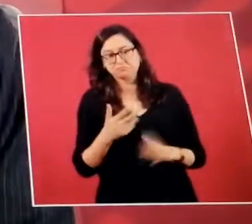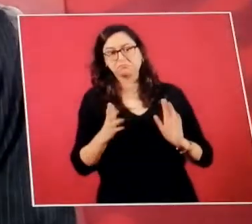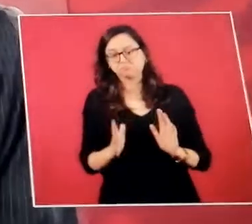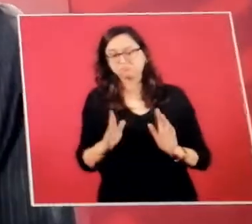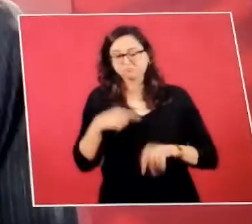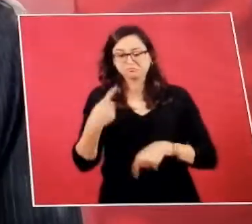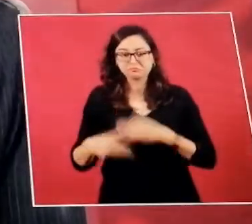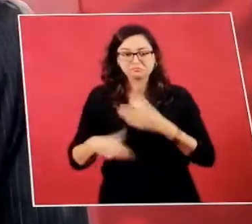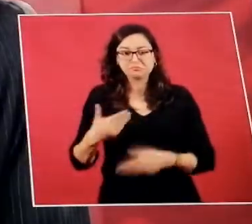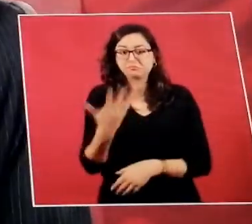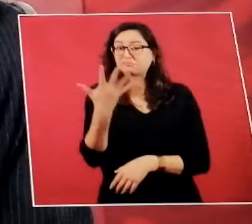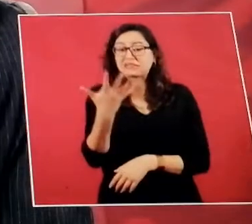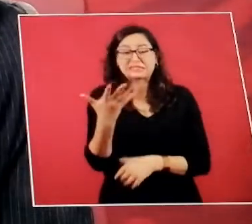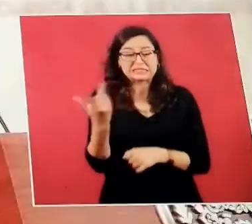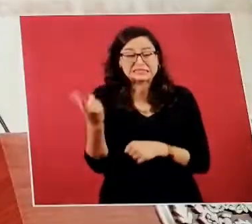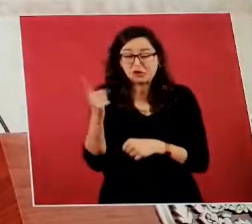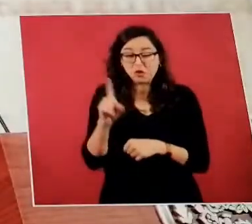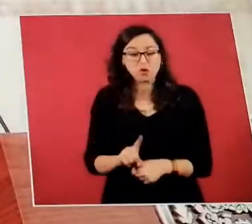por